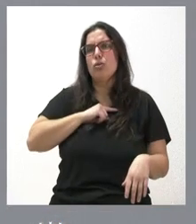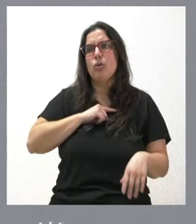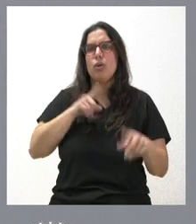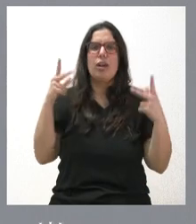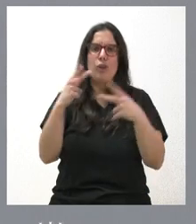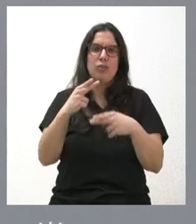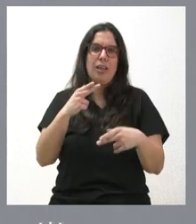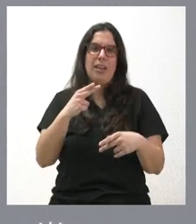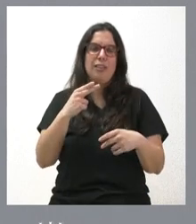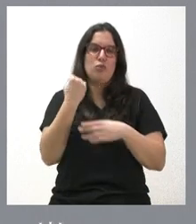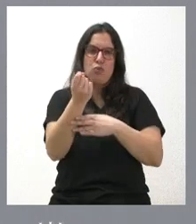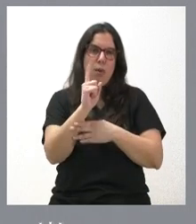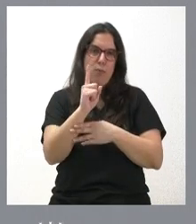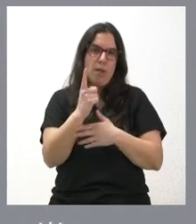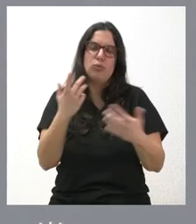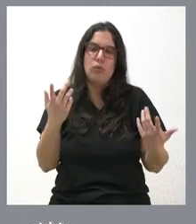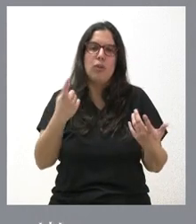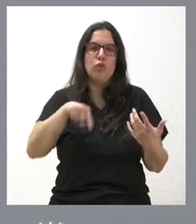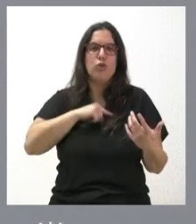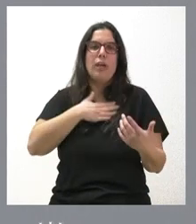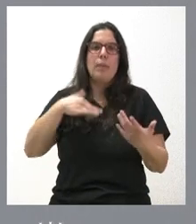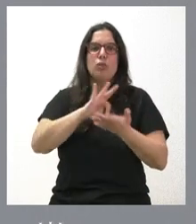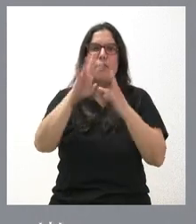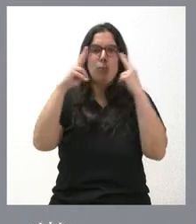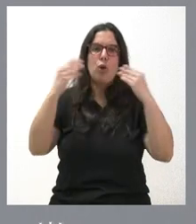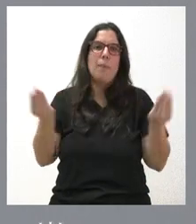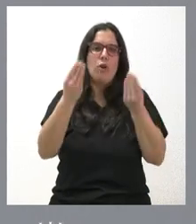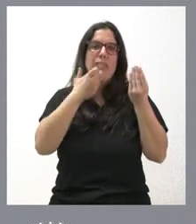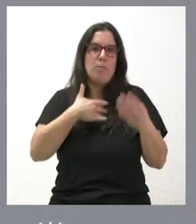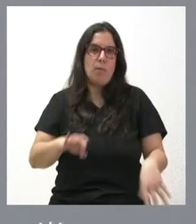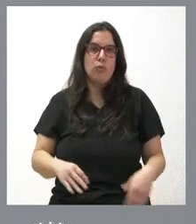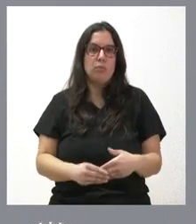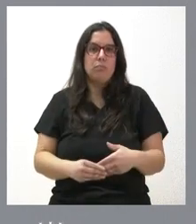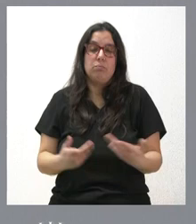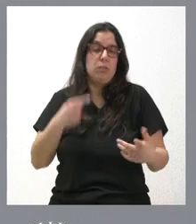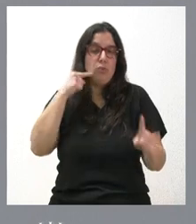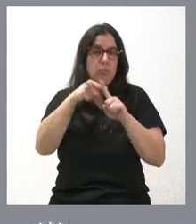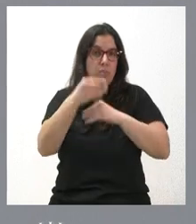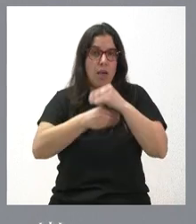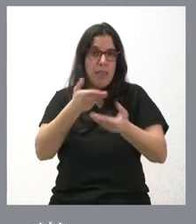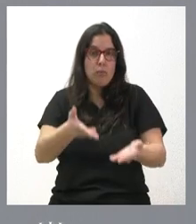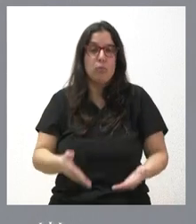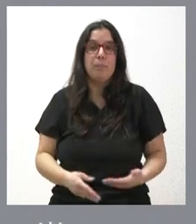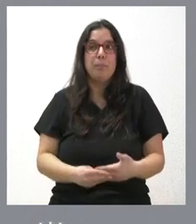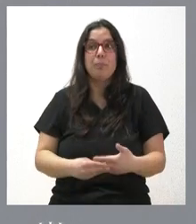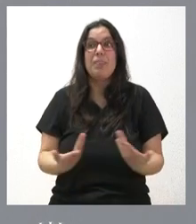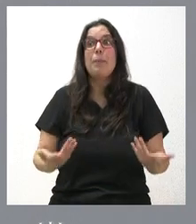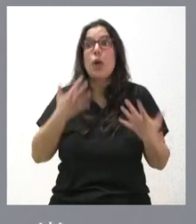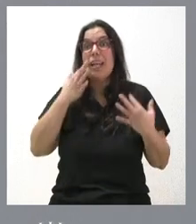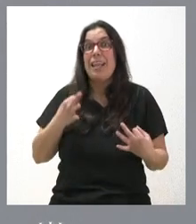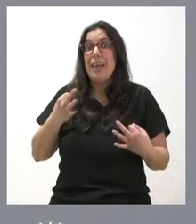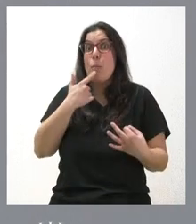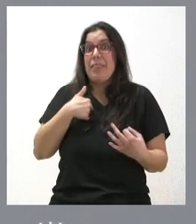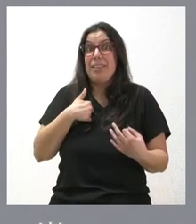recortes y por tanto estamos en la idea de mejorar los servicios públicos siempre que podemos Y eso es lo que estamos haciendo pero es que tampoco se nos ha